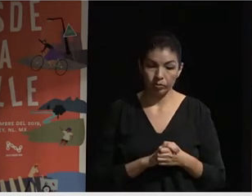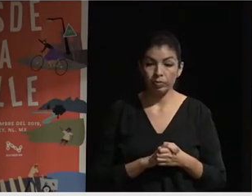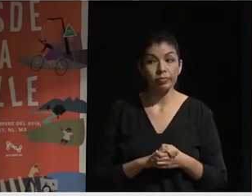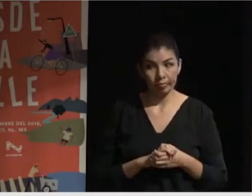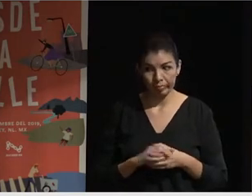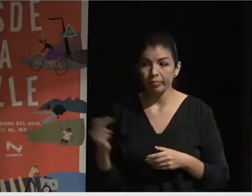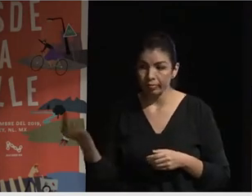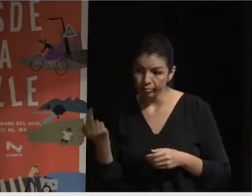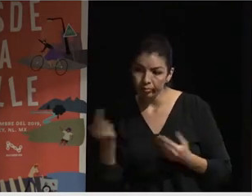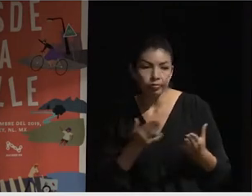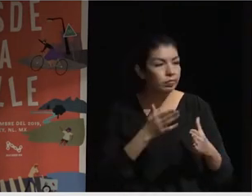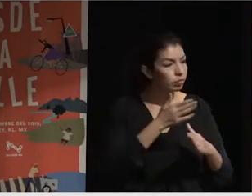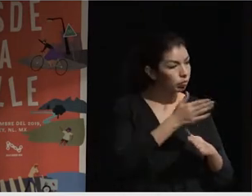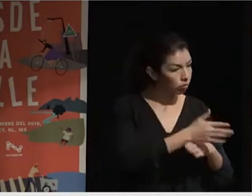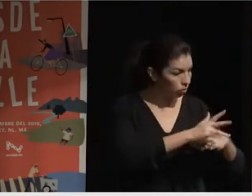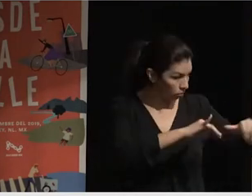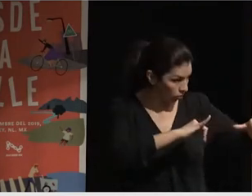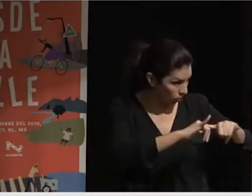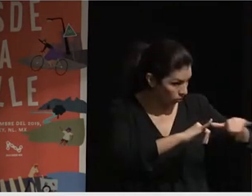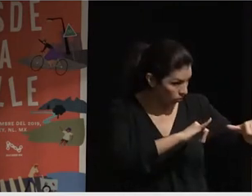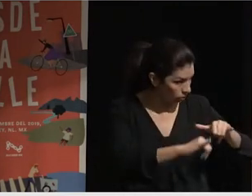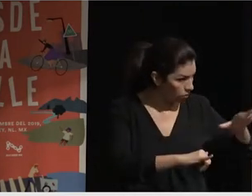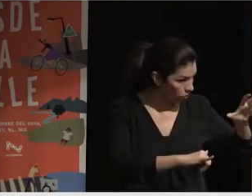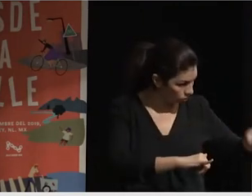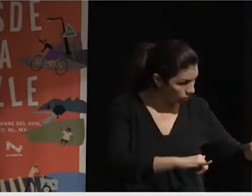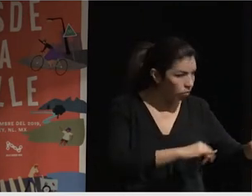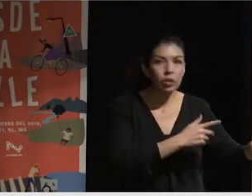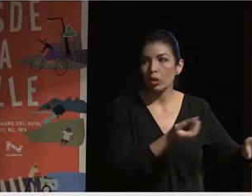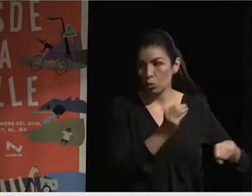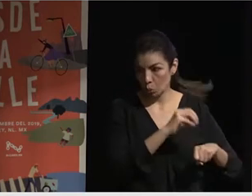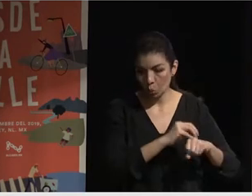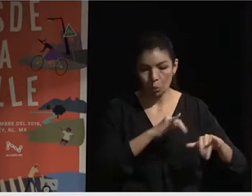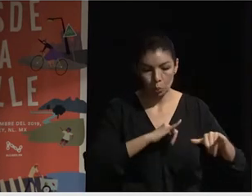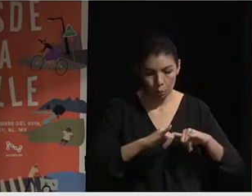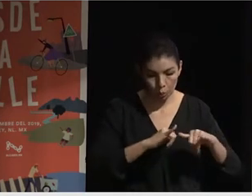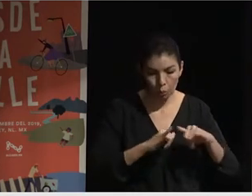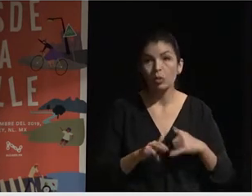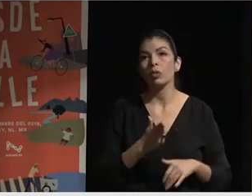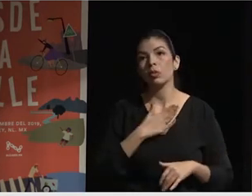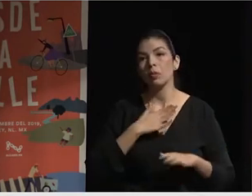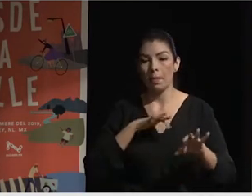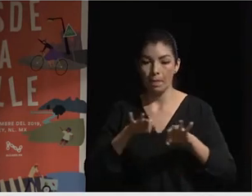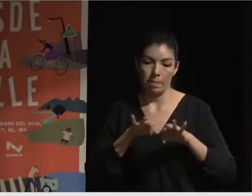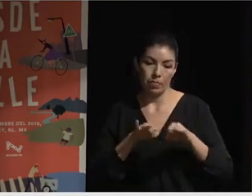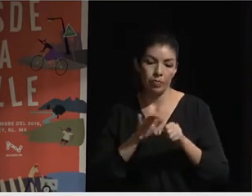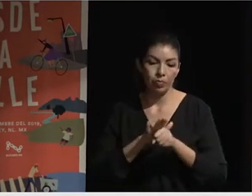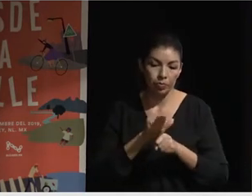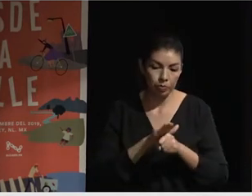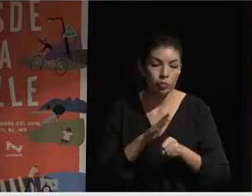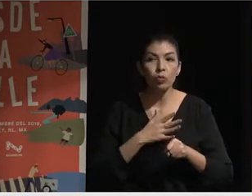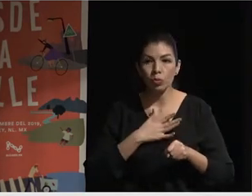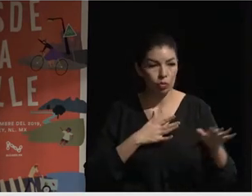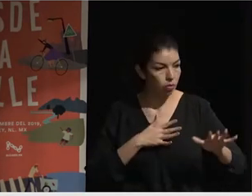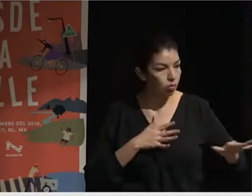a geolocalizar asentamientos informales teniendo fichas técnicas de cada uno de los referentes comunitarios en cada una de las comunidades, pero